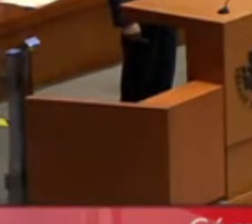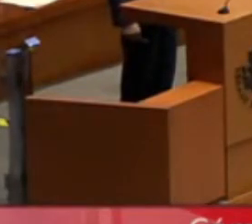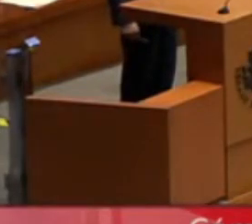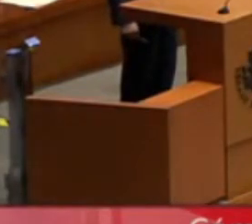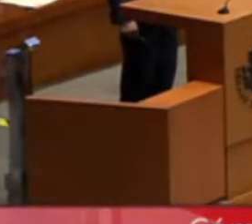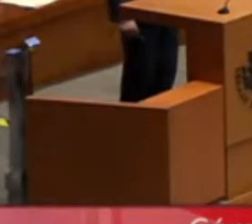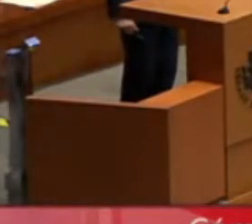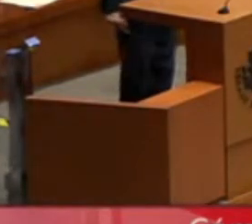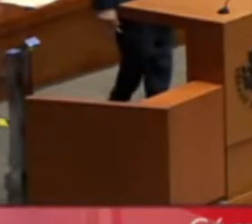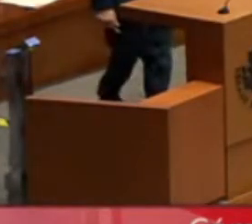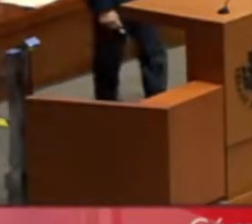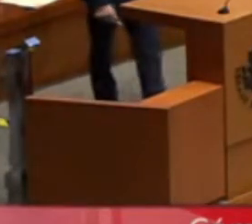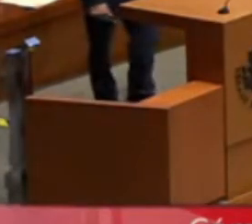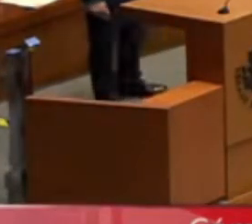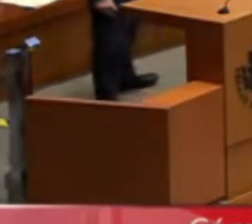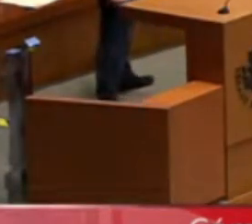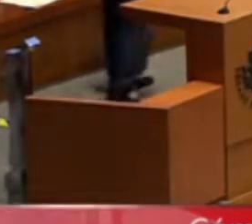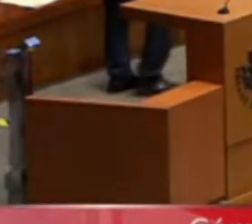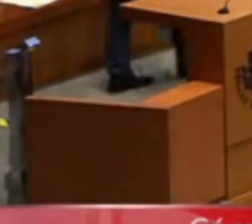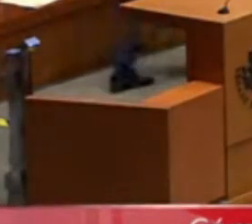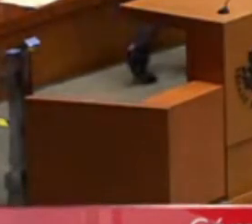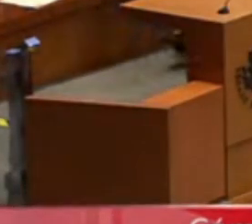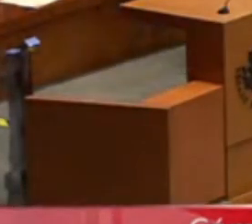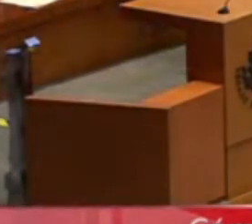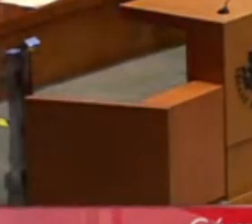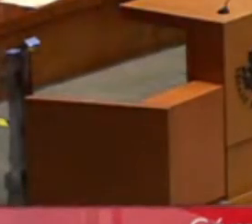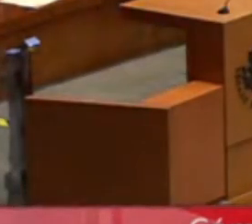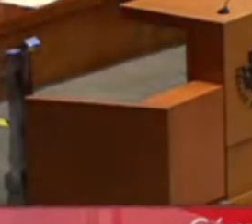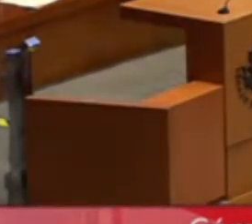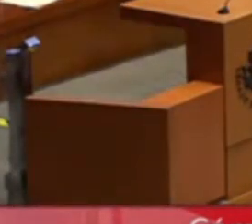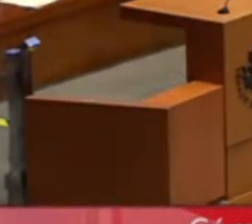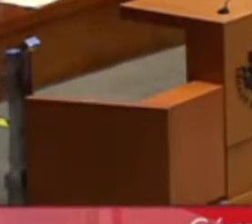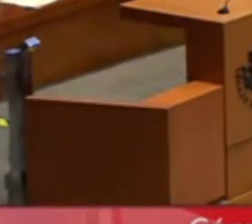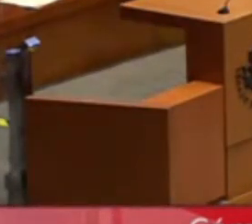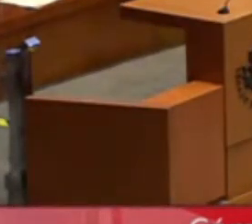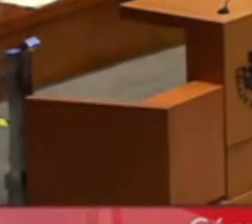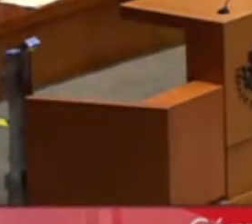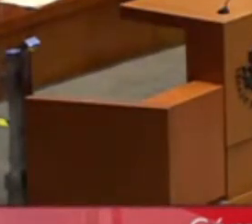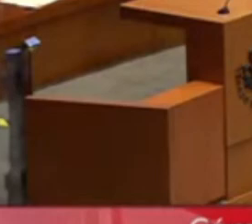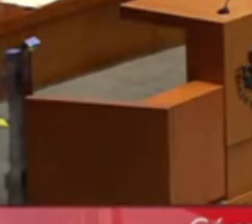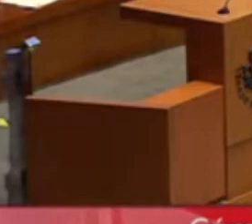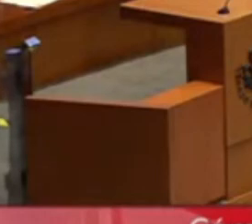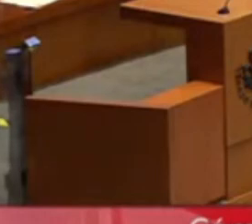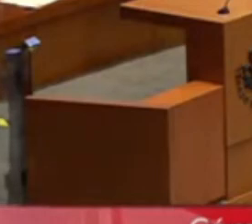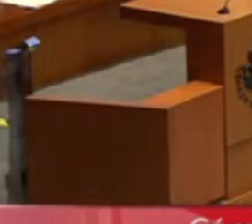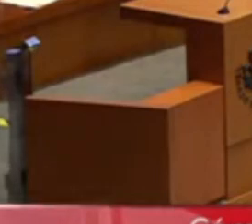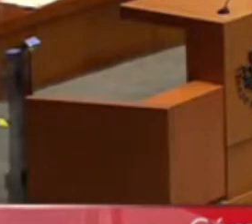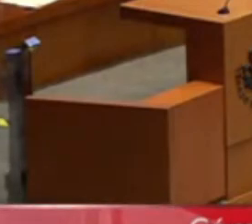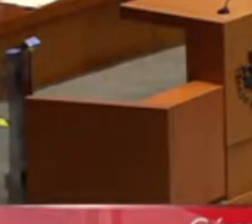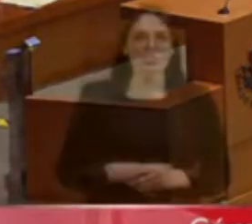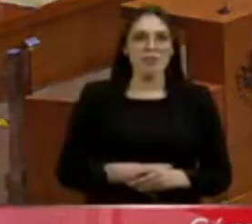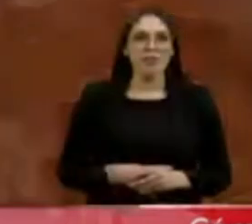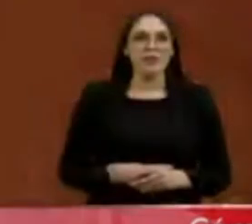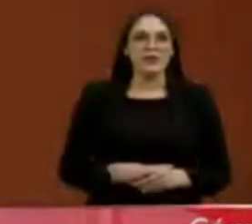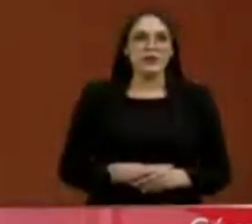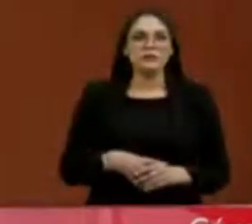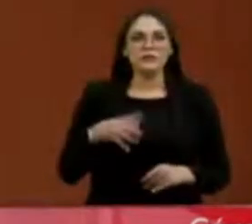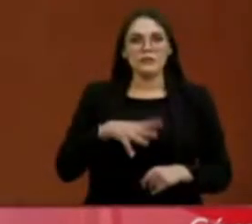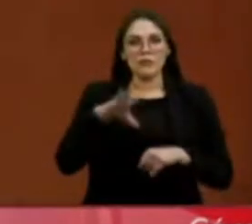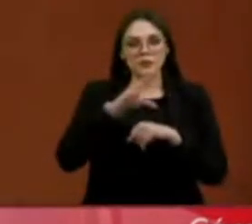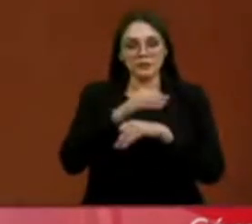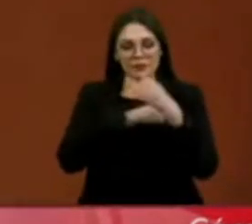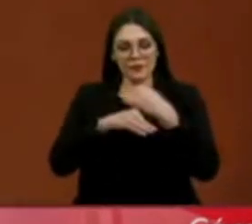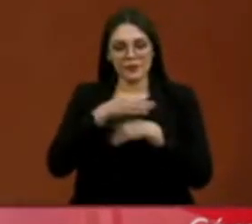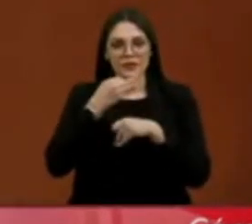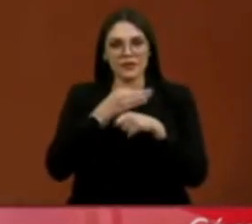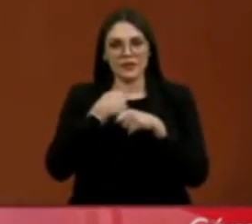Muchas gracias, presidente. Con su permiso, senadoras, senadores, en nuestro grupo parlamentario vamos a votar en contra de